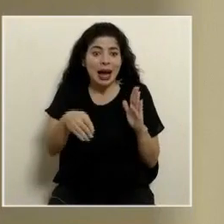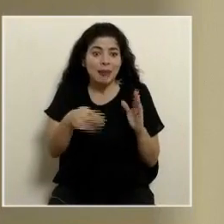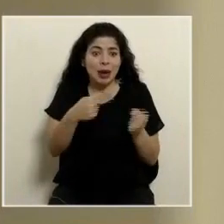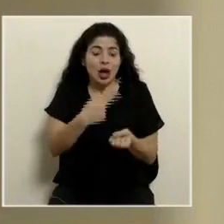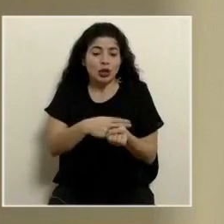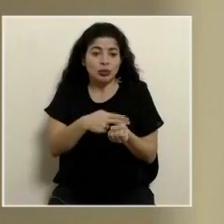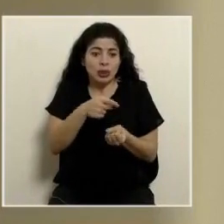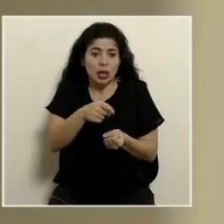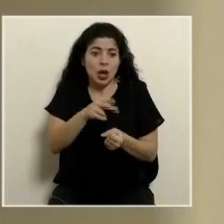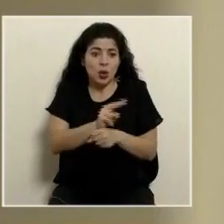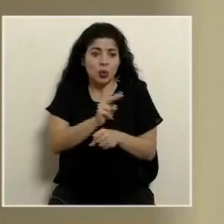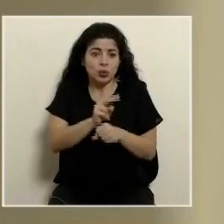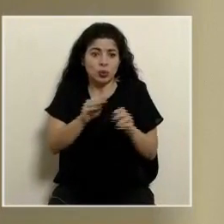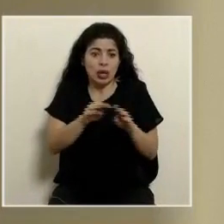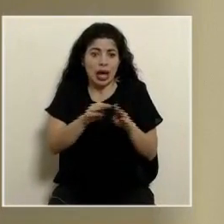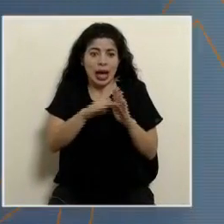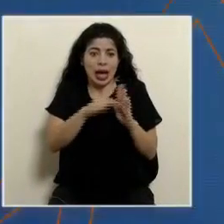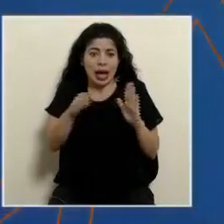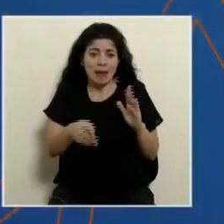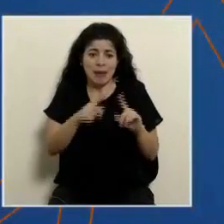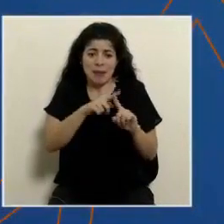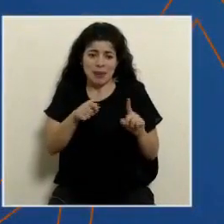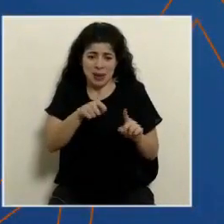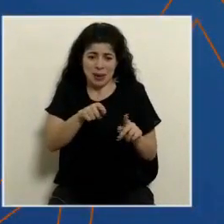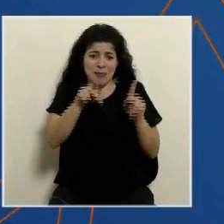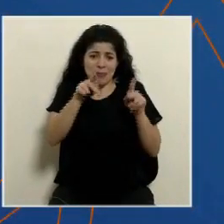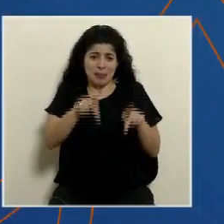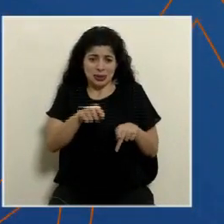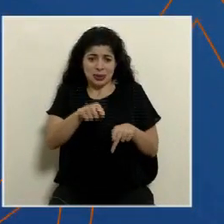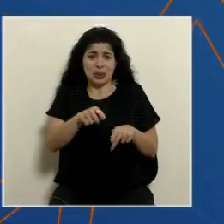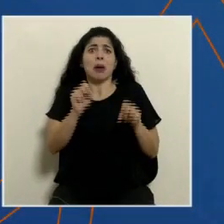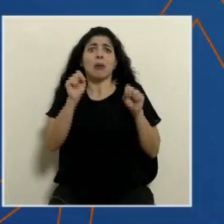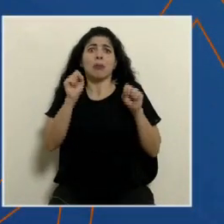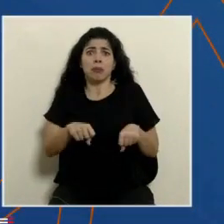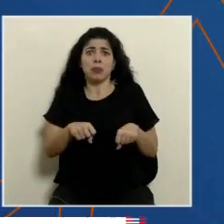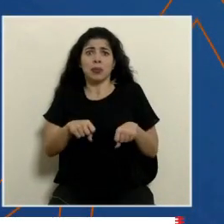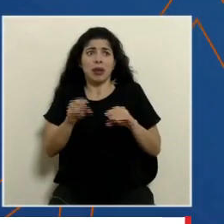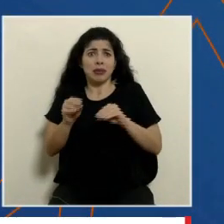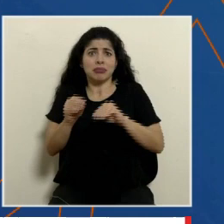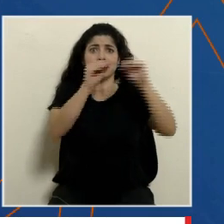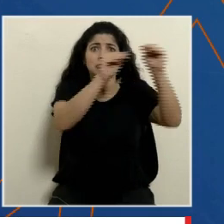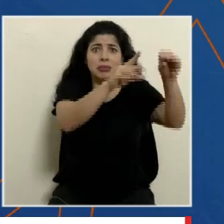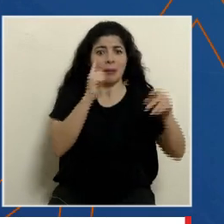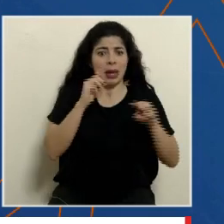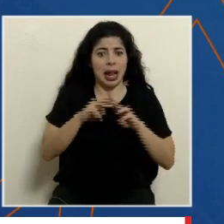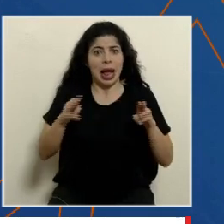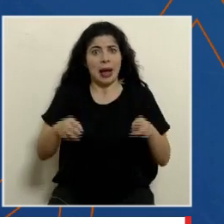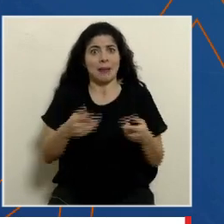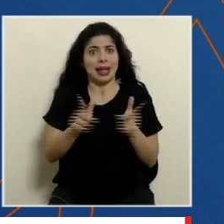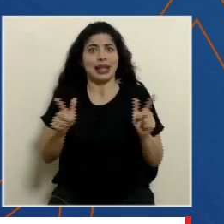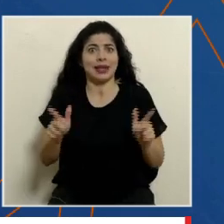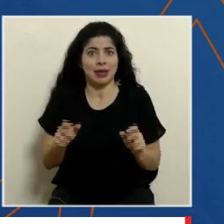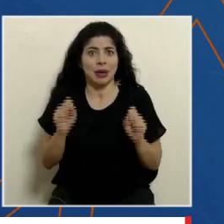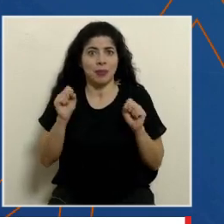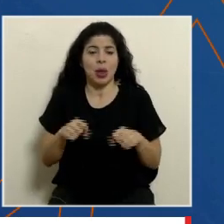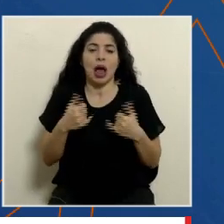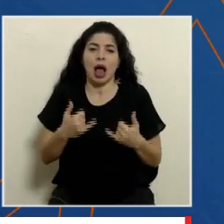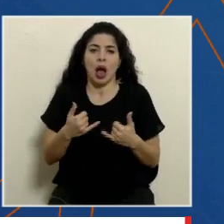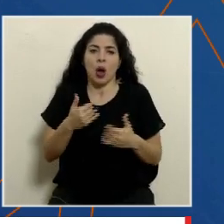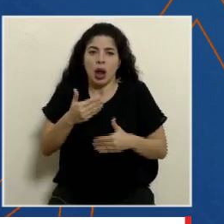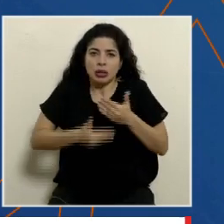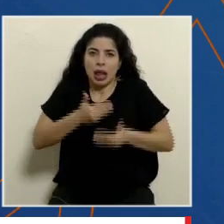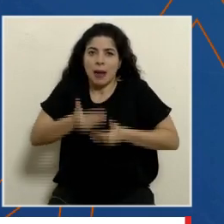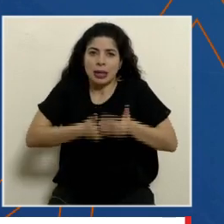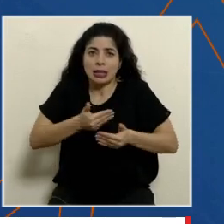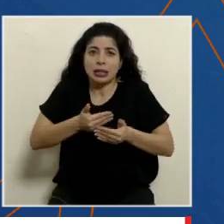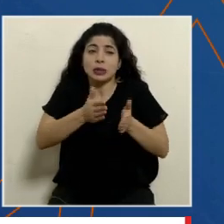hospitalaria y que se puedan en este momento liberar. Asimismo, estamos dando trámite